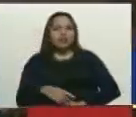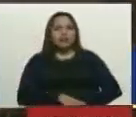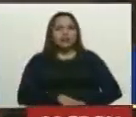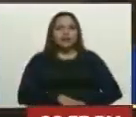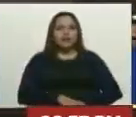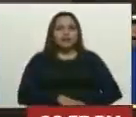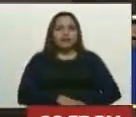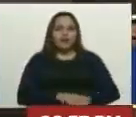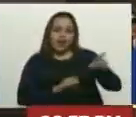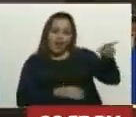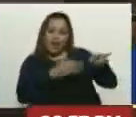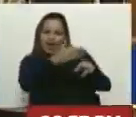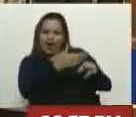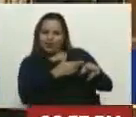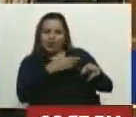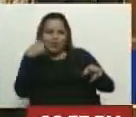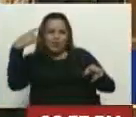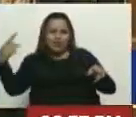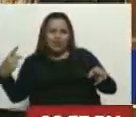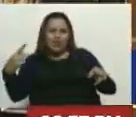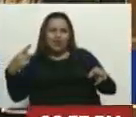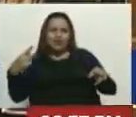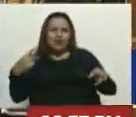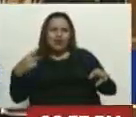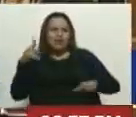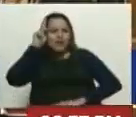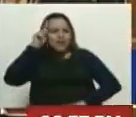joven que yo, pero fue mi profesor de psiquiatría 1.